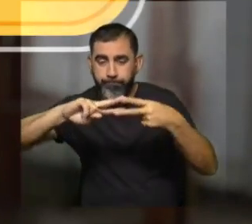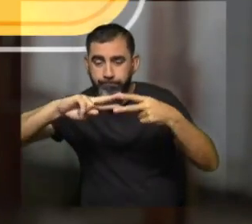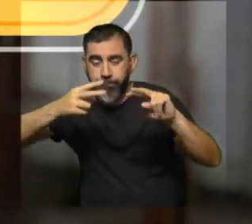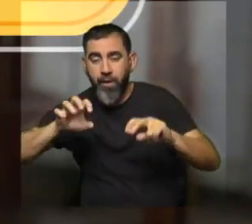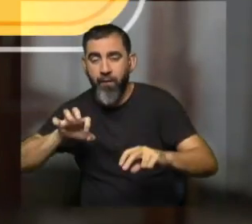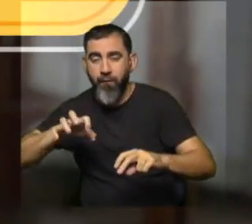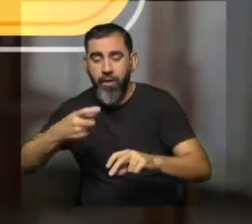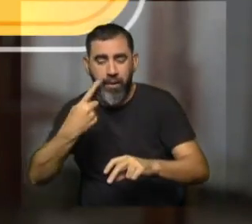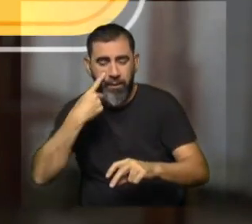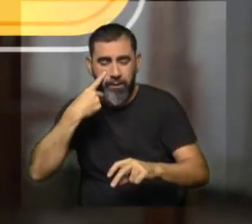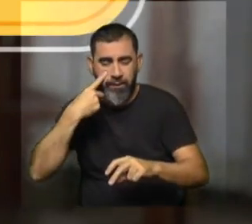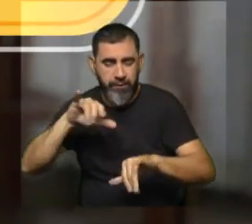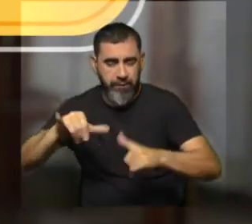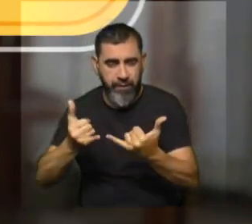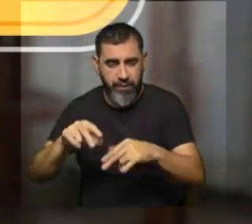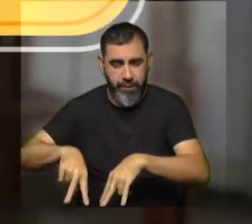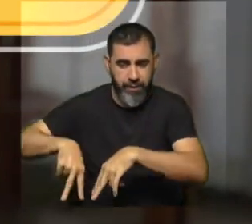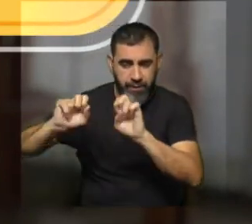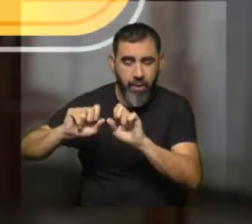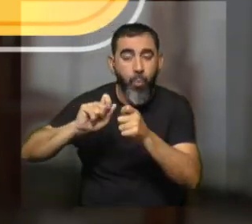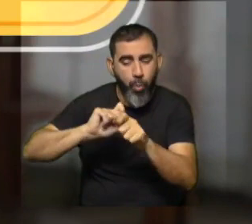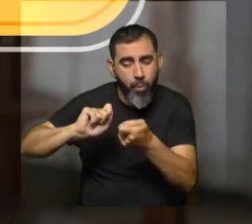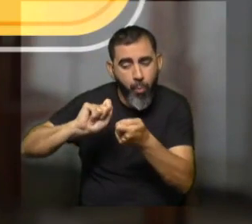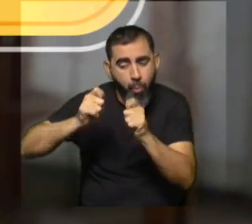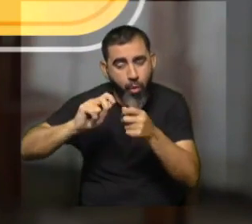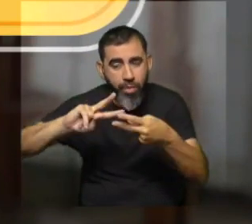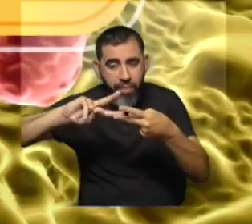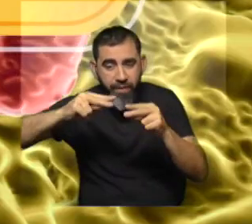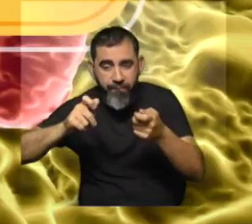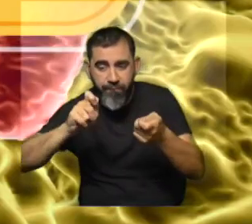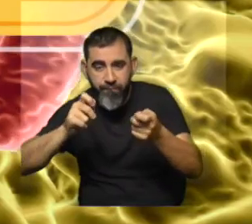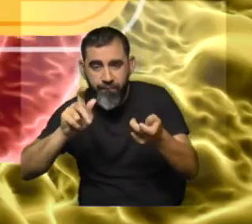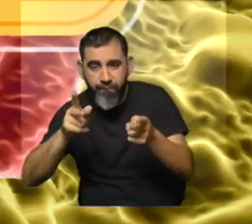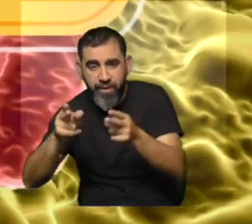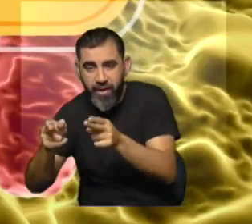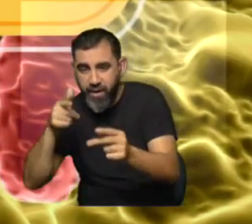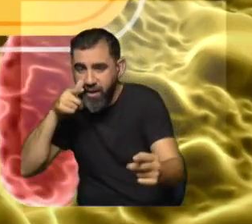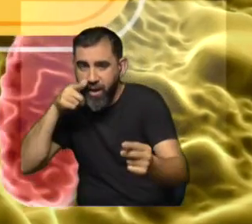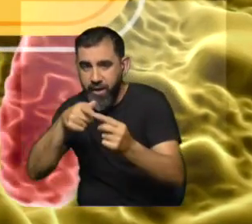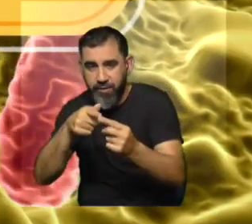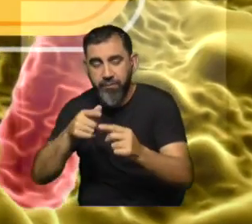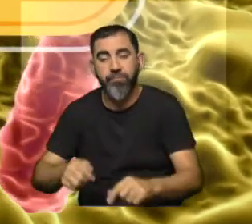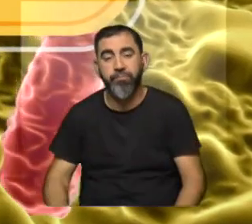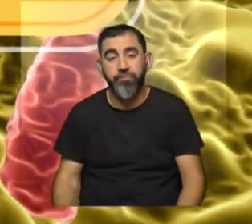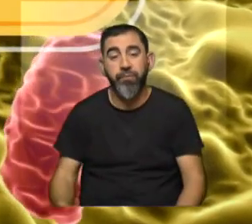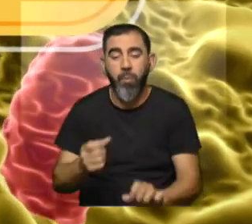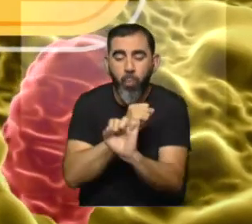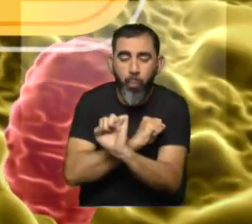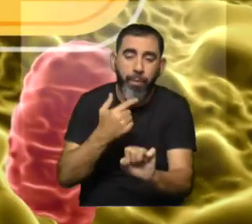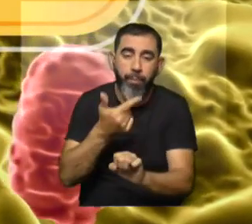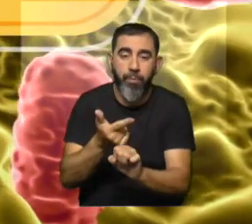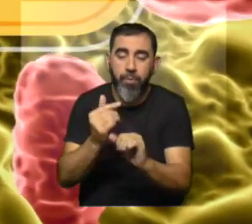muy conocida, muy estudiada, podemos modificarla genéticamente de forma muy dirigida. Entonces esto nos permite, por